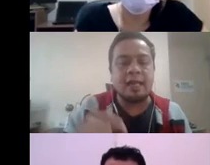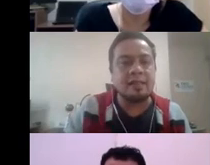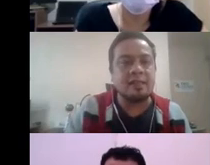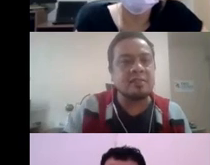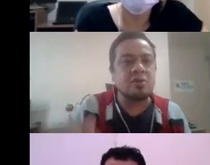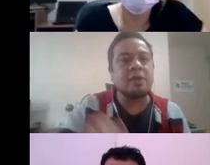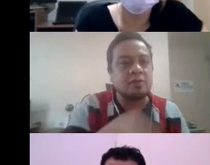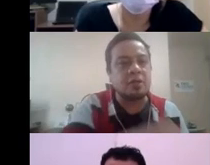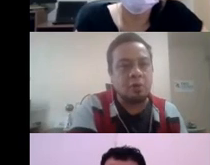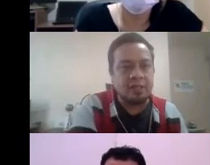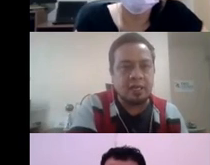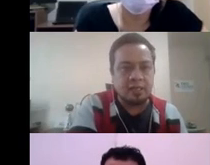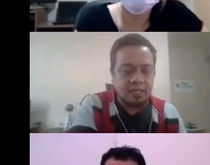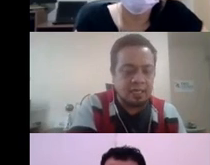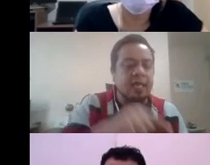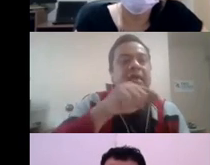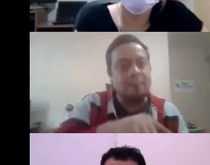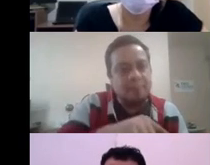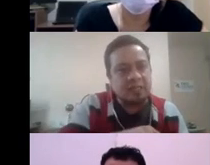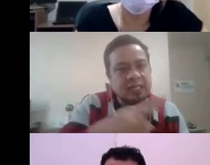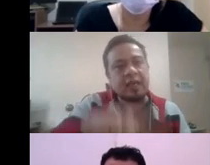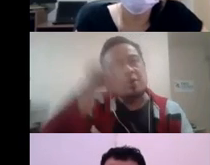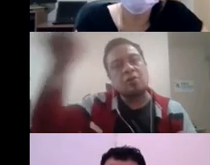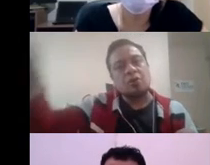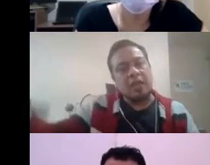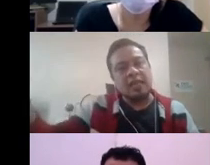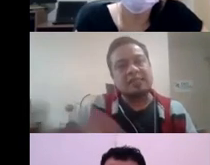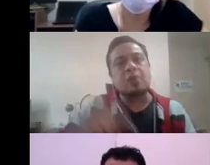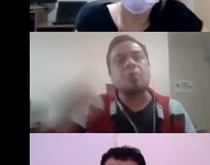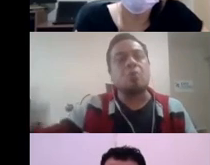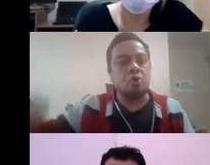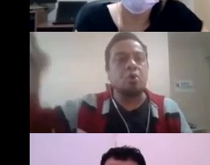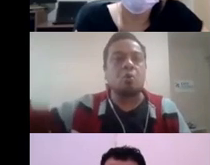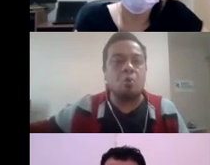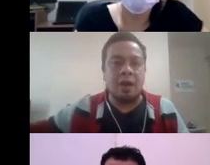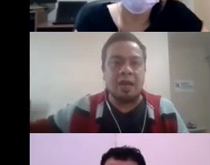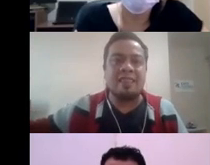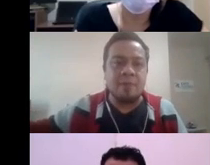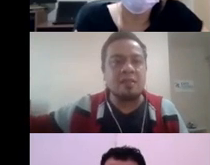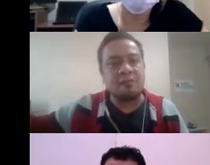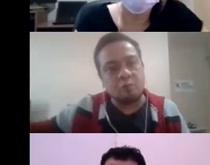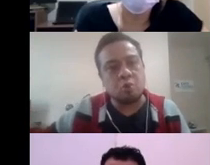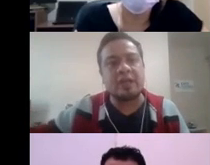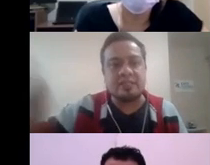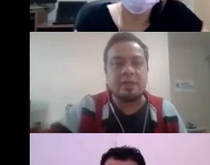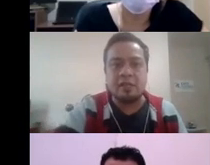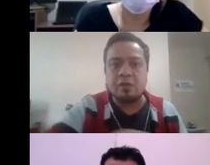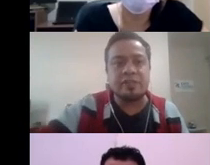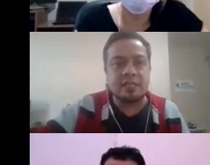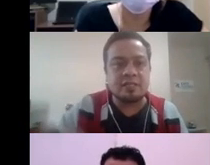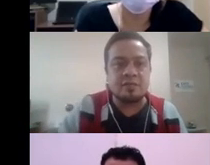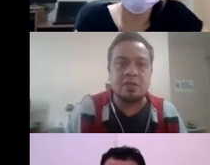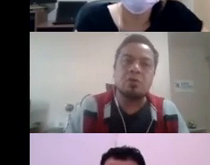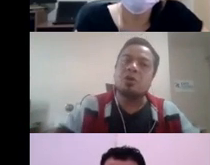la cantidad de estacionamientos que actualmente tenía? Y a partir de ello, enlazarlo con cuál era la demanda futura que se iba a tener